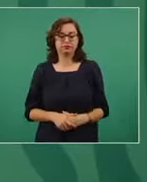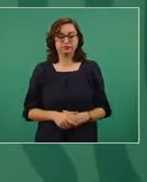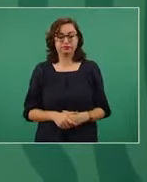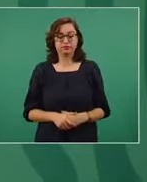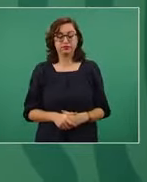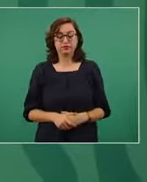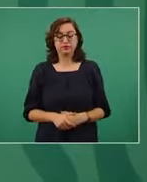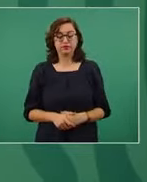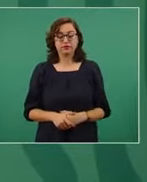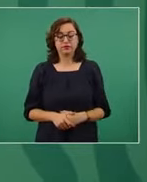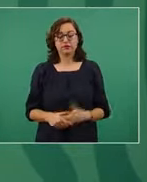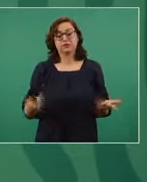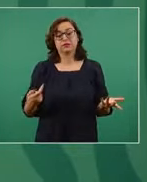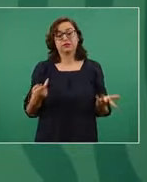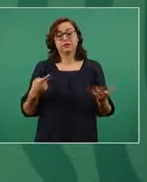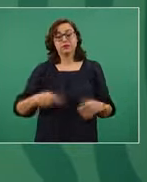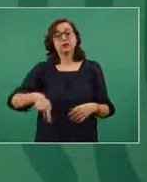Pero ni modo que yo